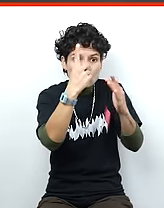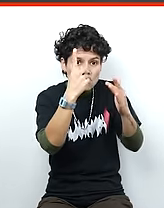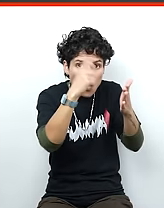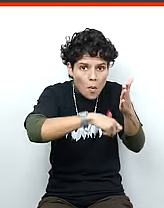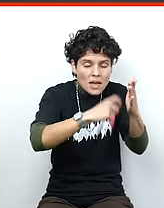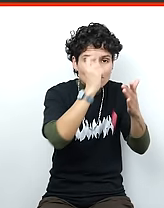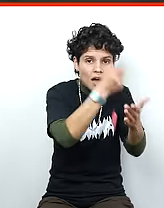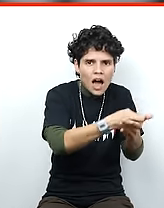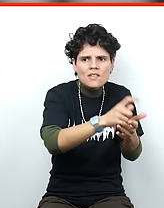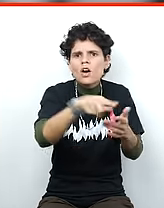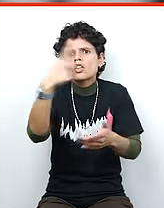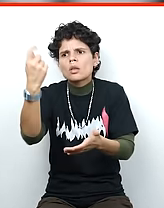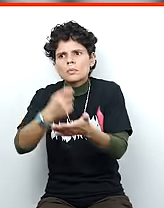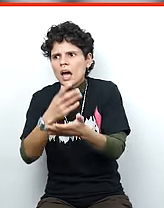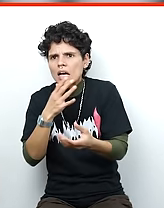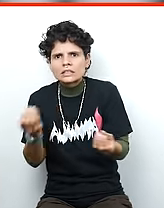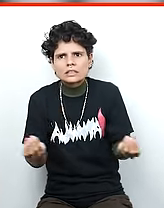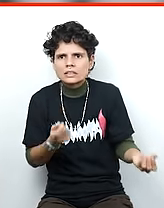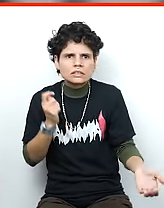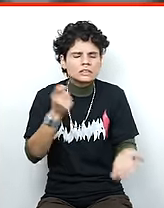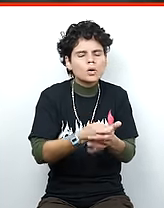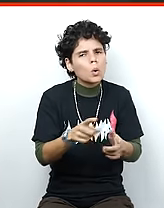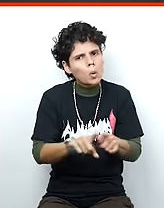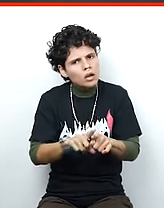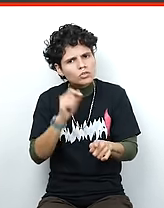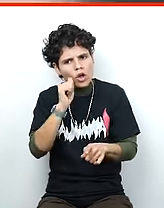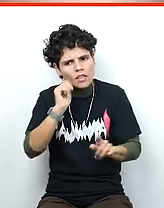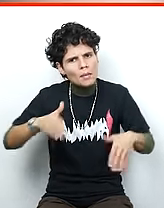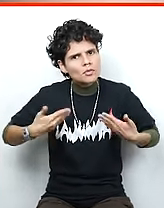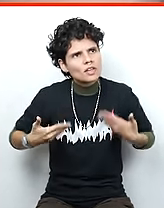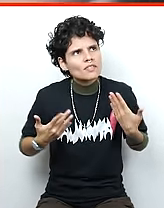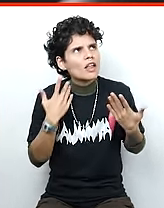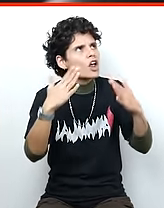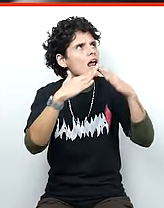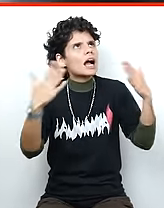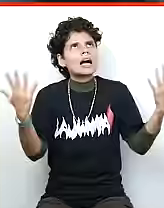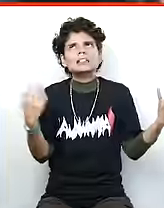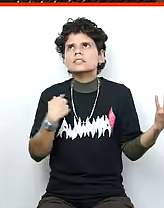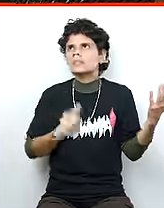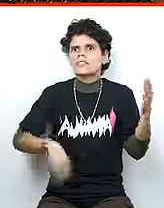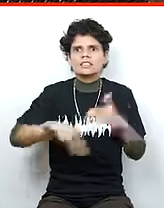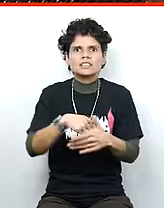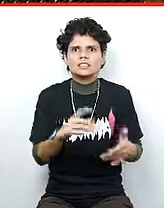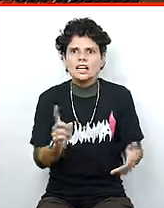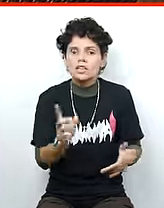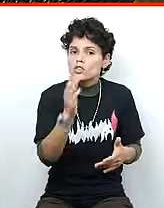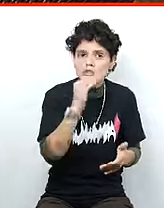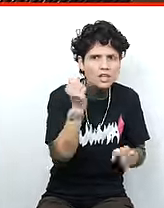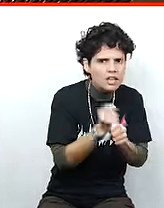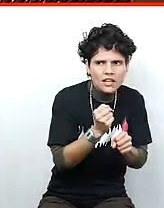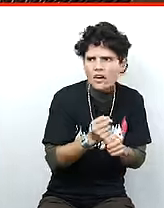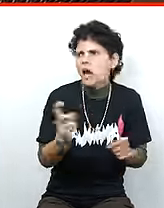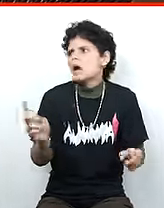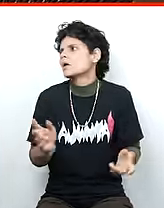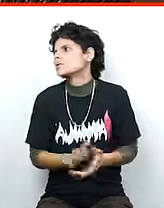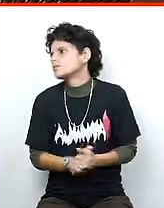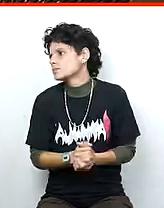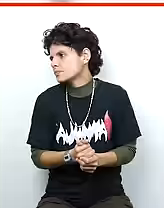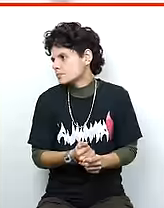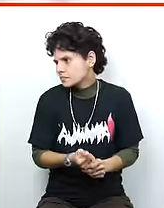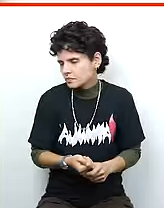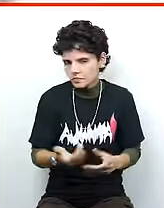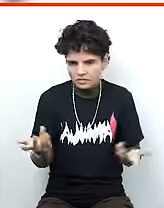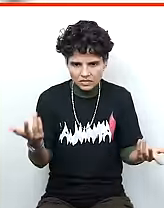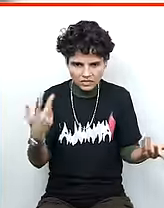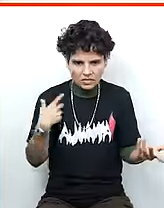mes, pero a la vez yo me despertaba motivado porque yo decía, tengo que hacer algo para pagar esta casa, porque si no, cuando tú no tenías un trabajo, cuando tú te dedicabas así, como no sé,